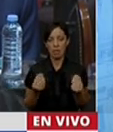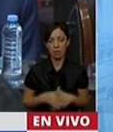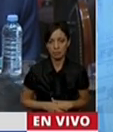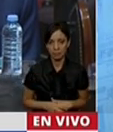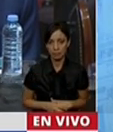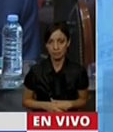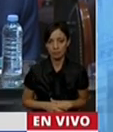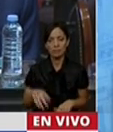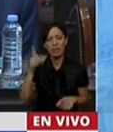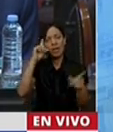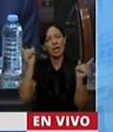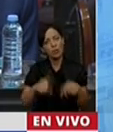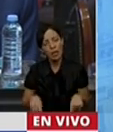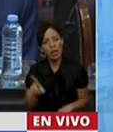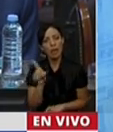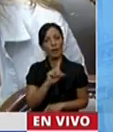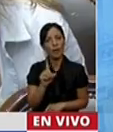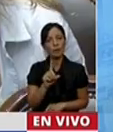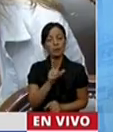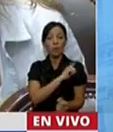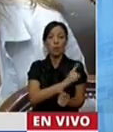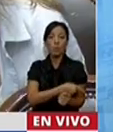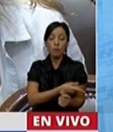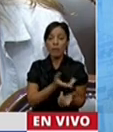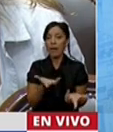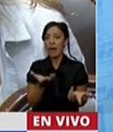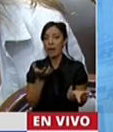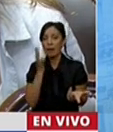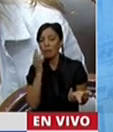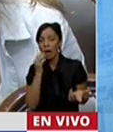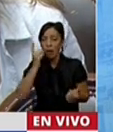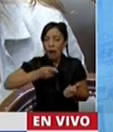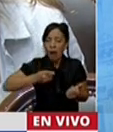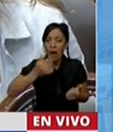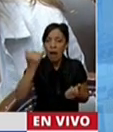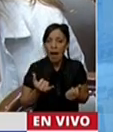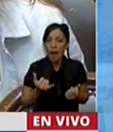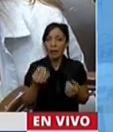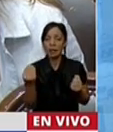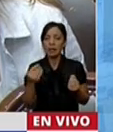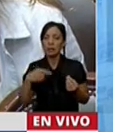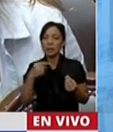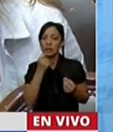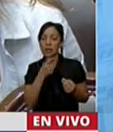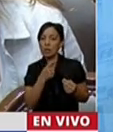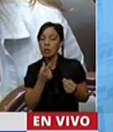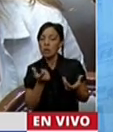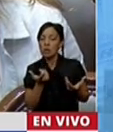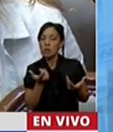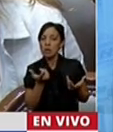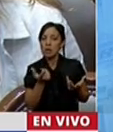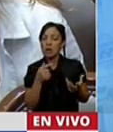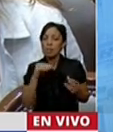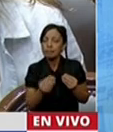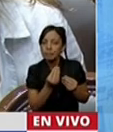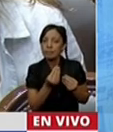ejecutivo de alguna manera plantea esta cuestión o tecnología como algo una respuesta de salud pública de la salud pública que tiene que dar